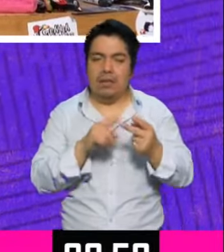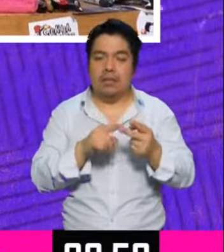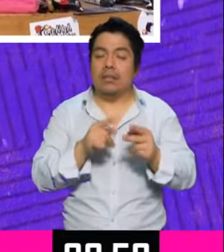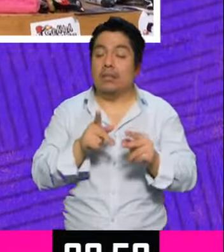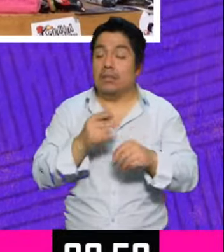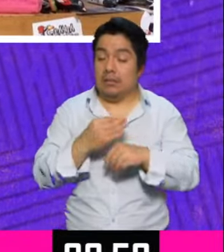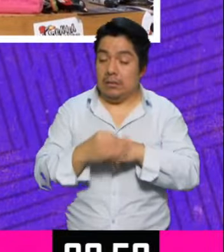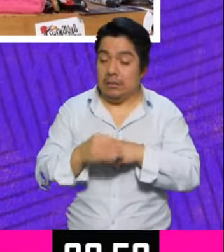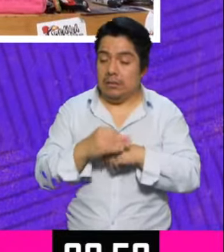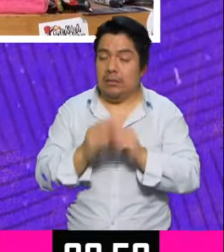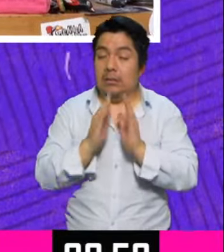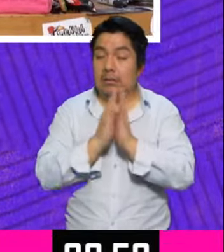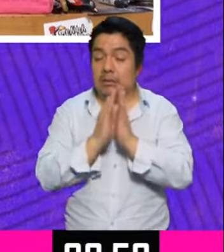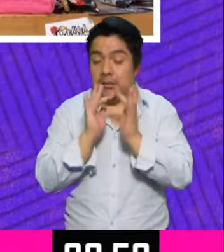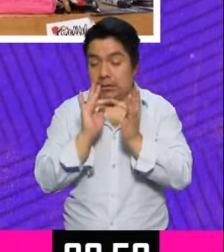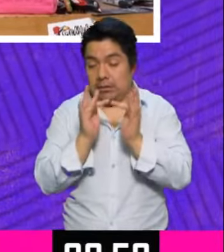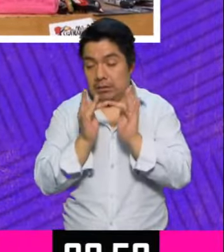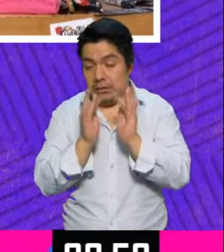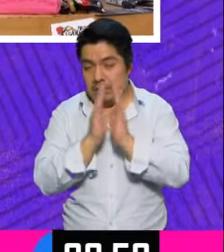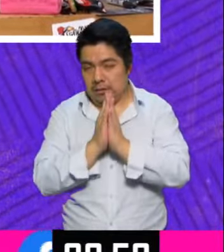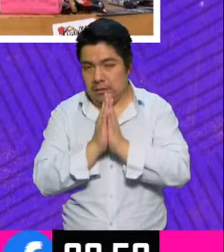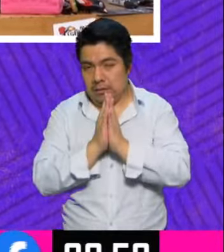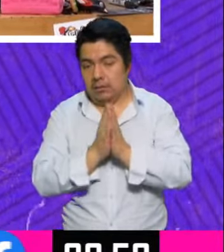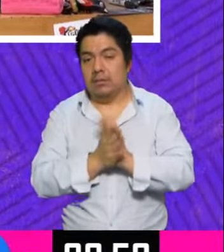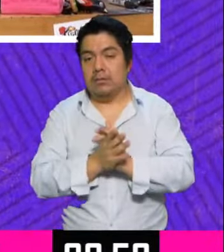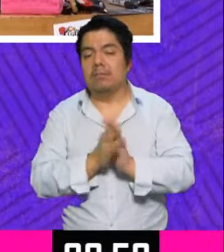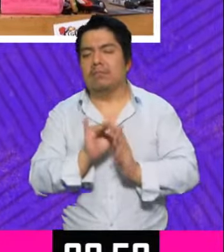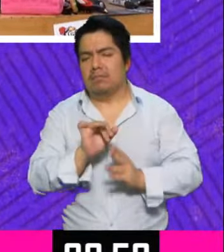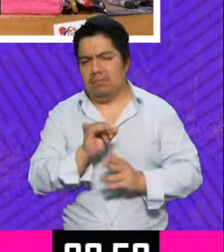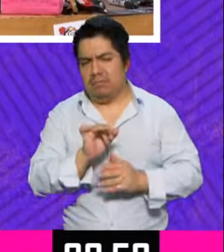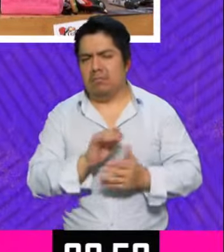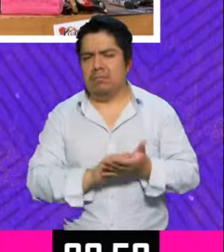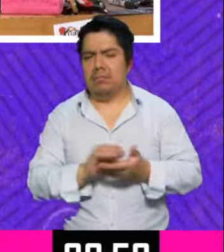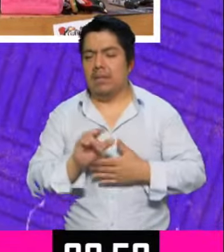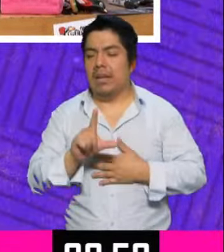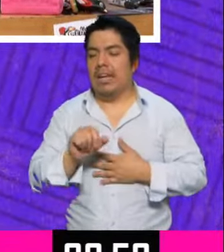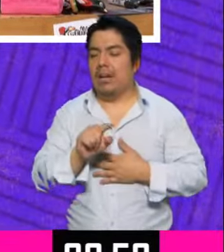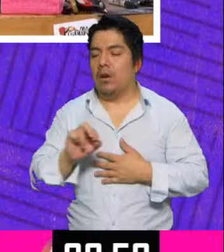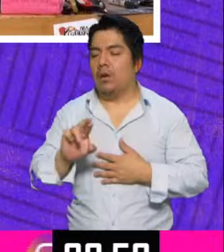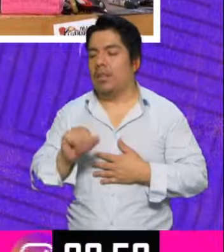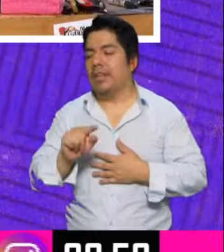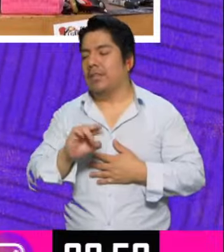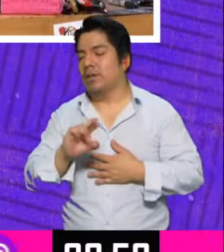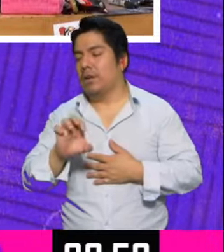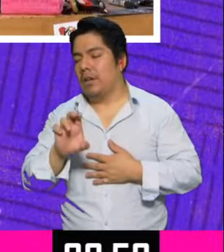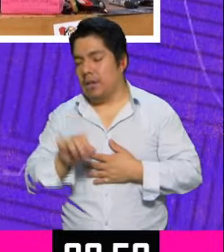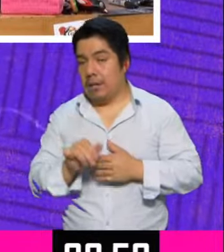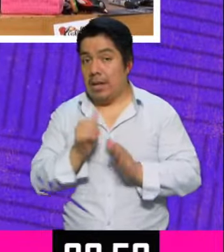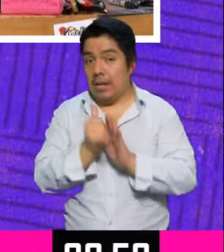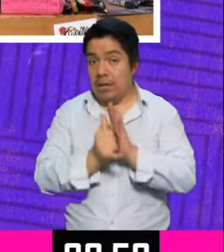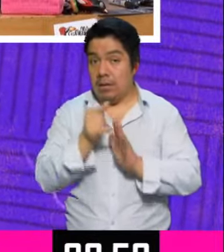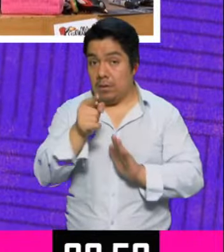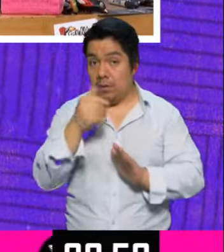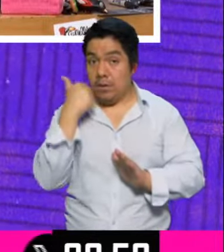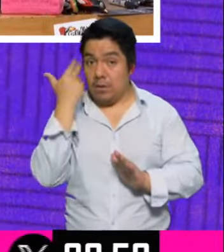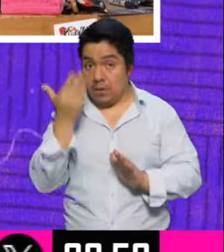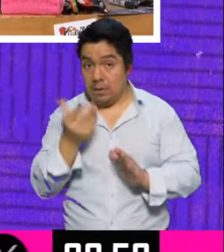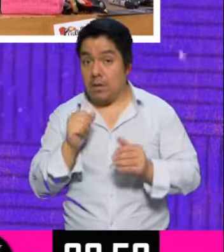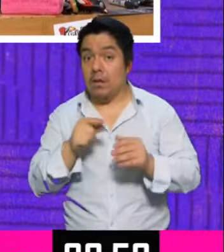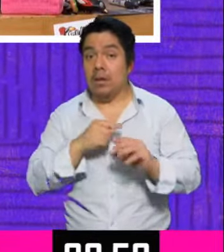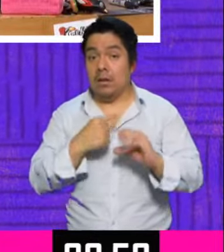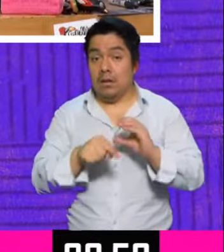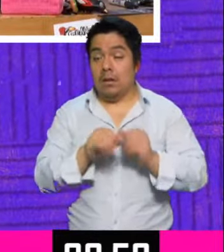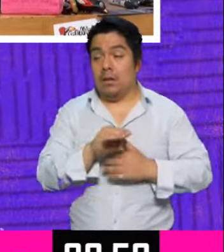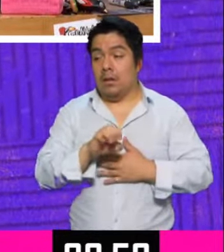ahorita tu redes mi querido con todo gusto que no te choren en YouTube y si alguna persona gusta una orientación mi email